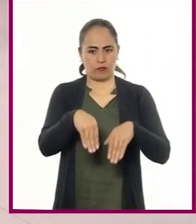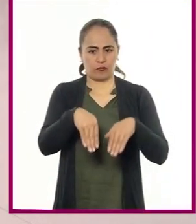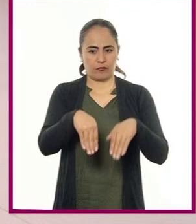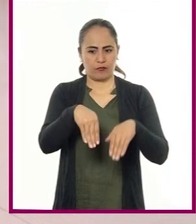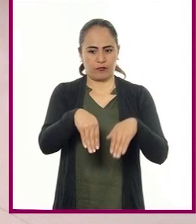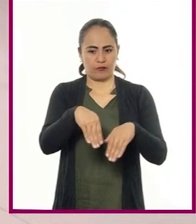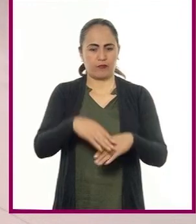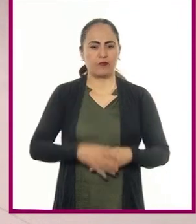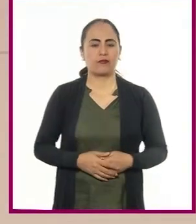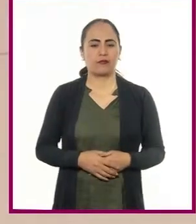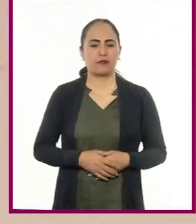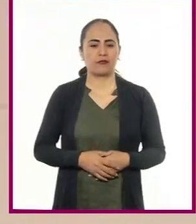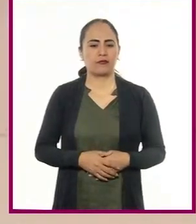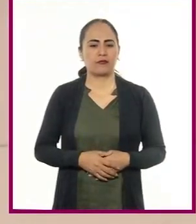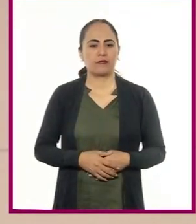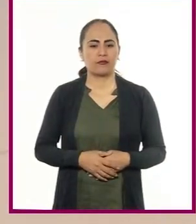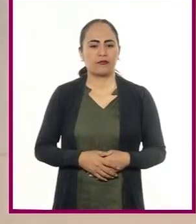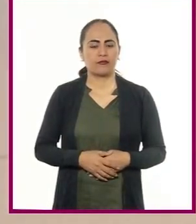rápido.